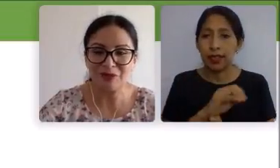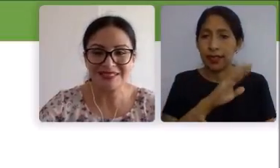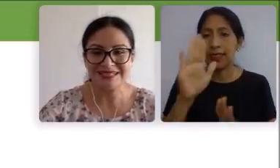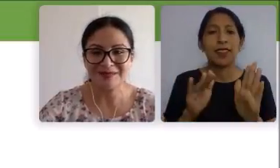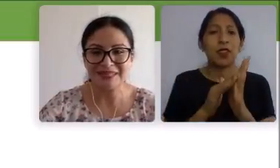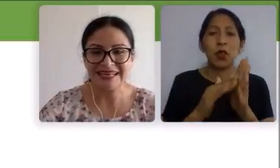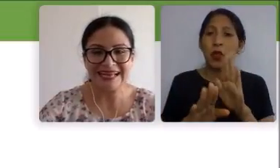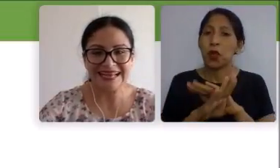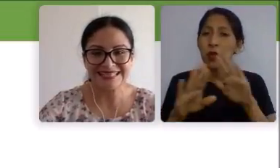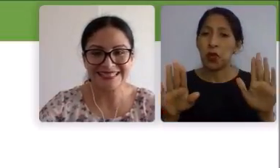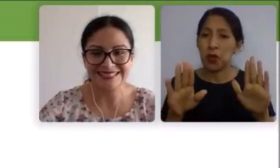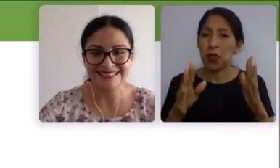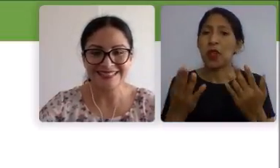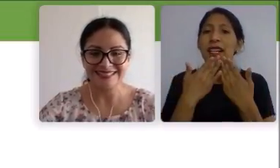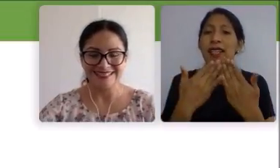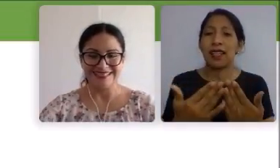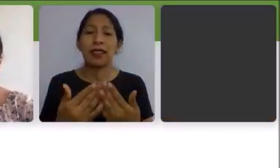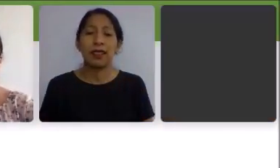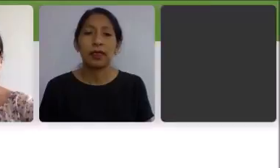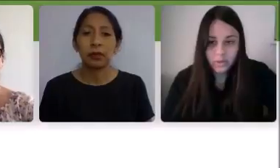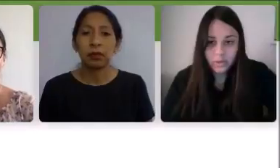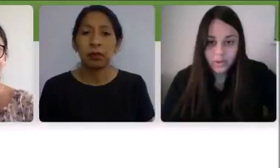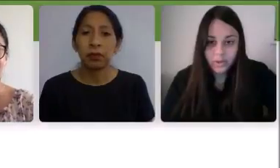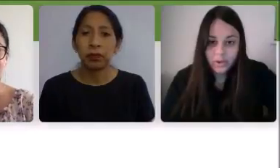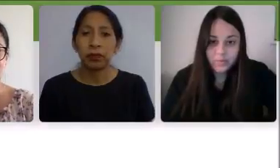lo que les puedo decir esta mañana. Gracias.